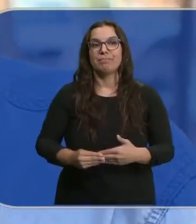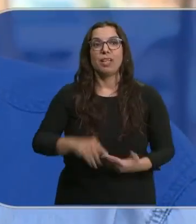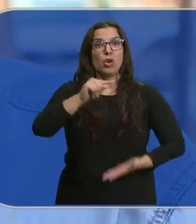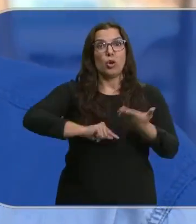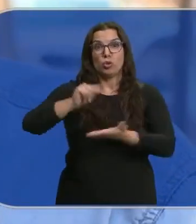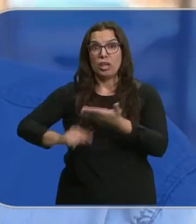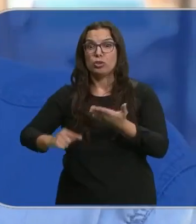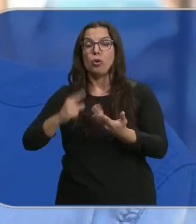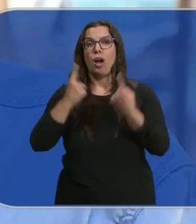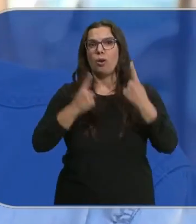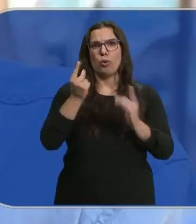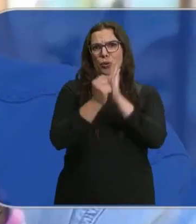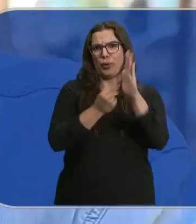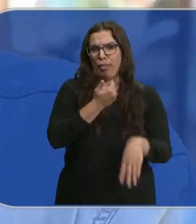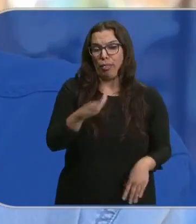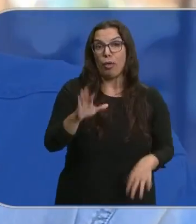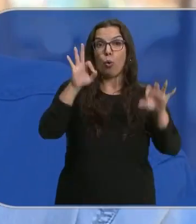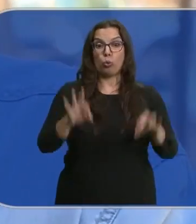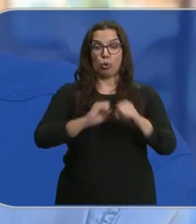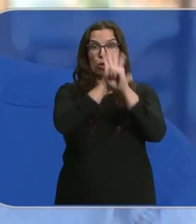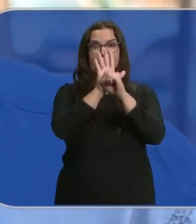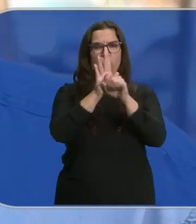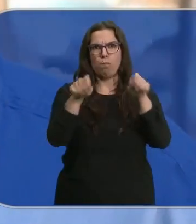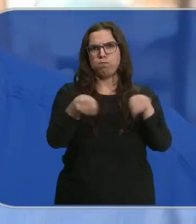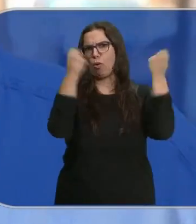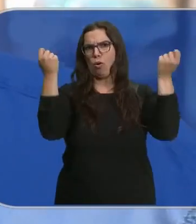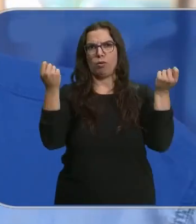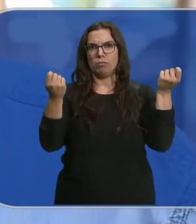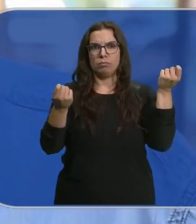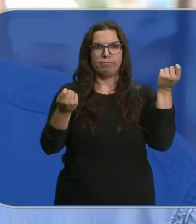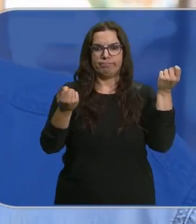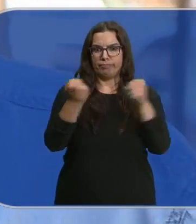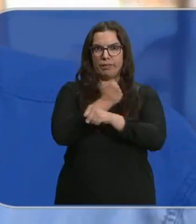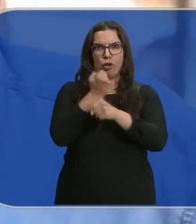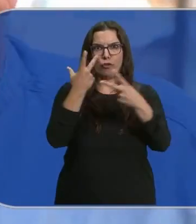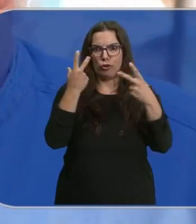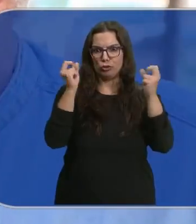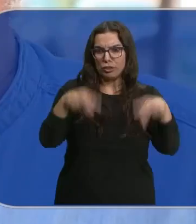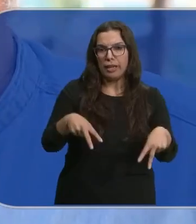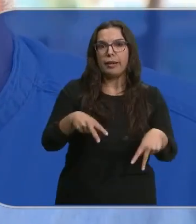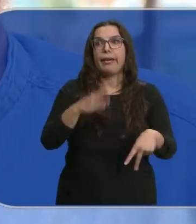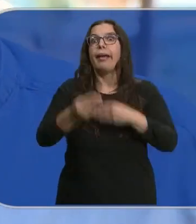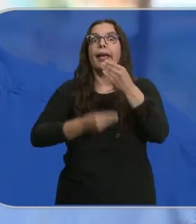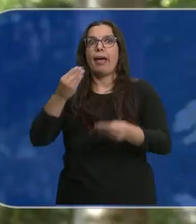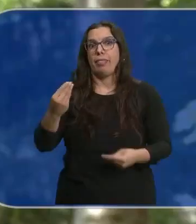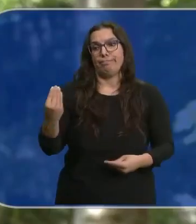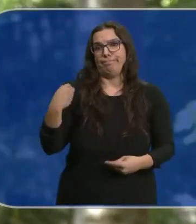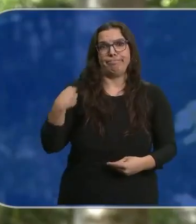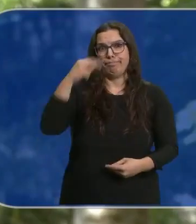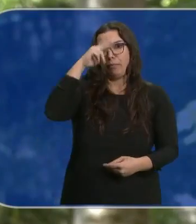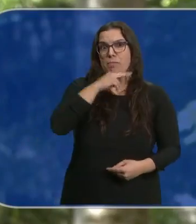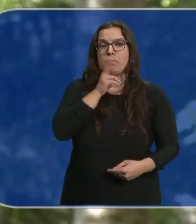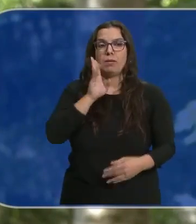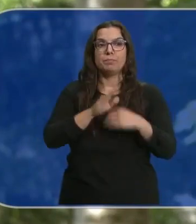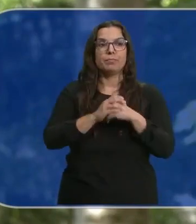contratos que había, bastante precarios, que en el momento que vino la pandemia, pues ya sabes, se acabó el trabajo y ¿dónde se recurre? A casa. Bien